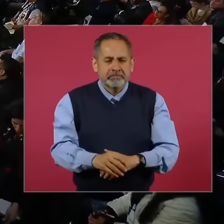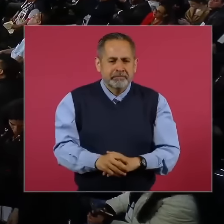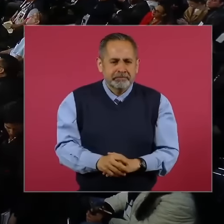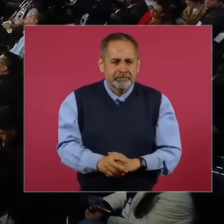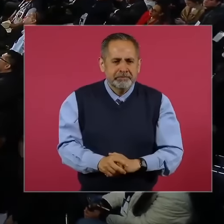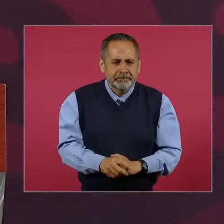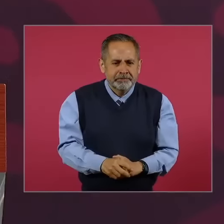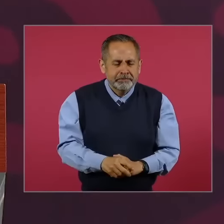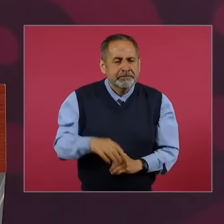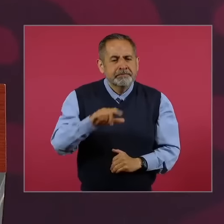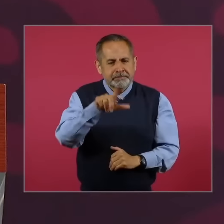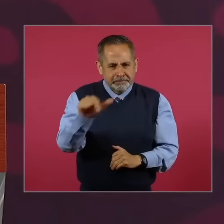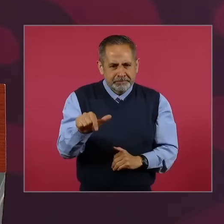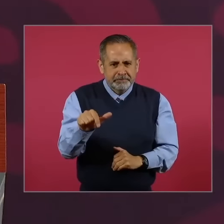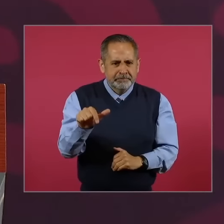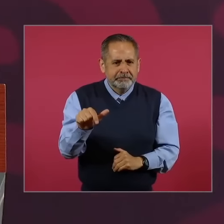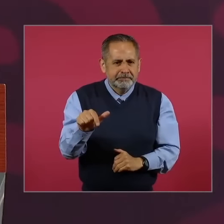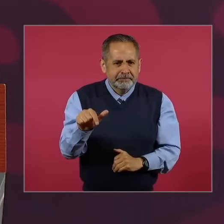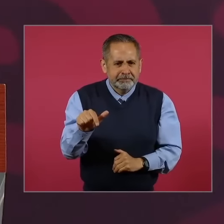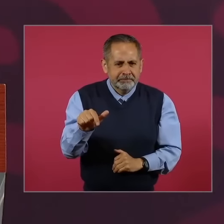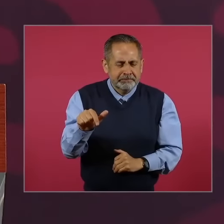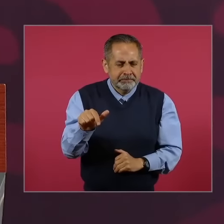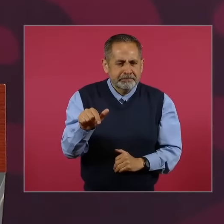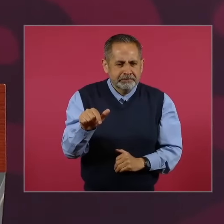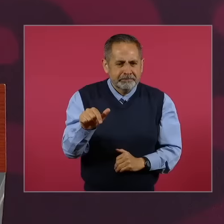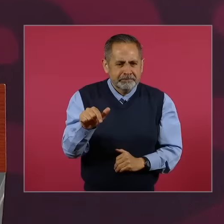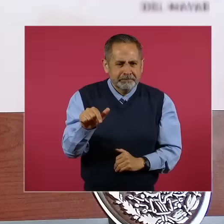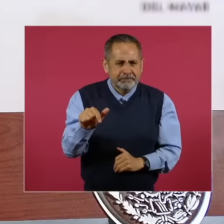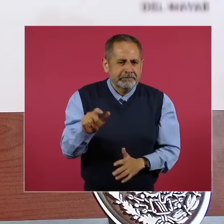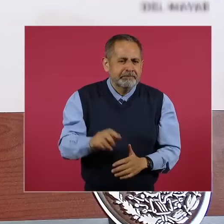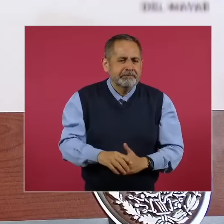bien. Luego ya